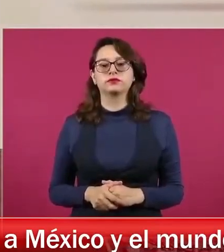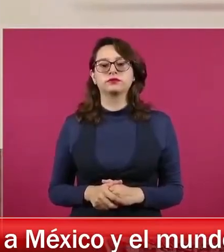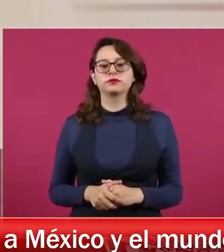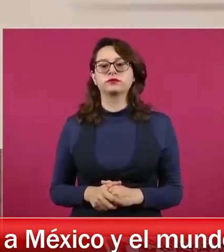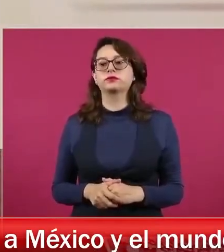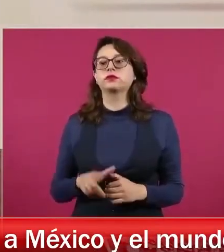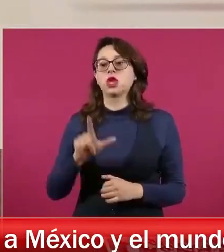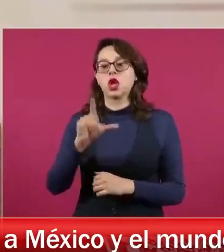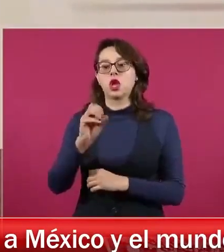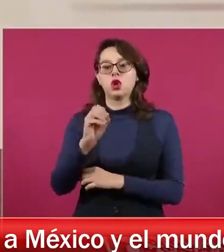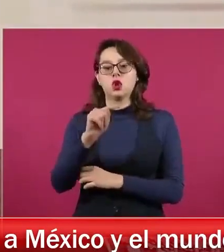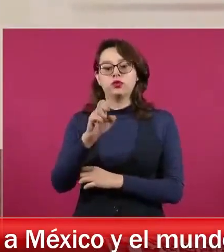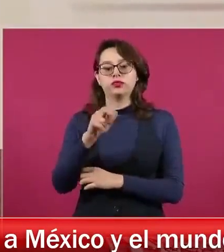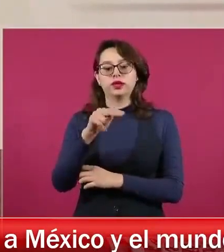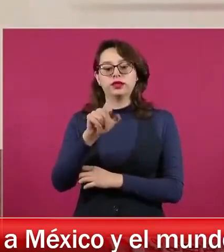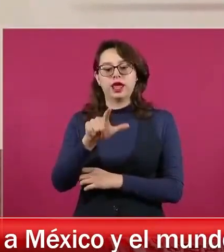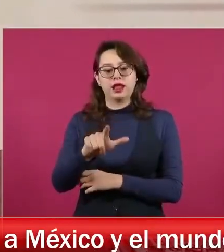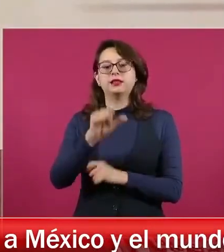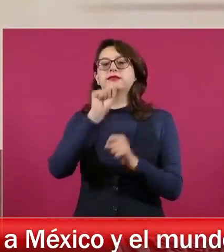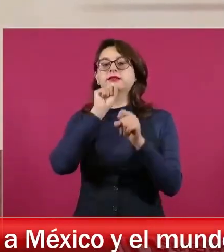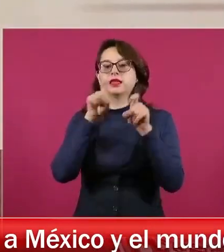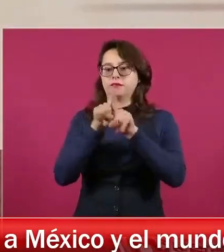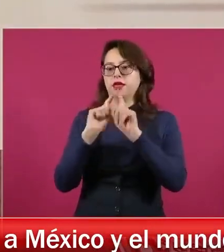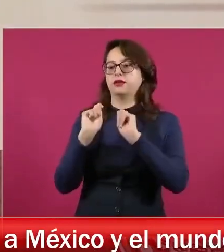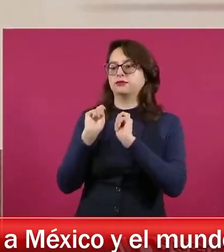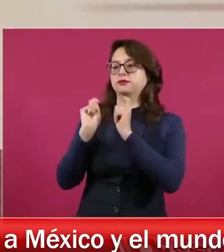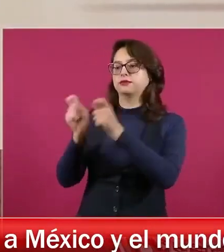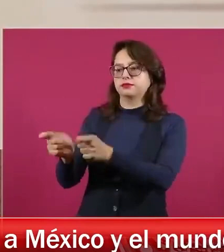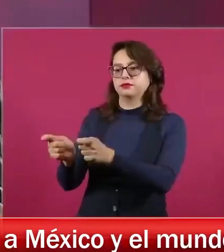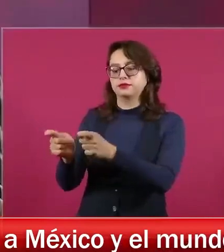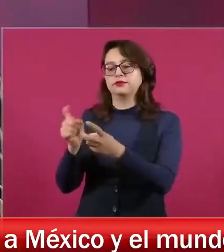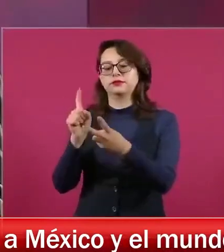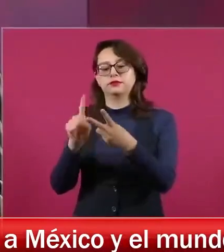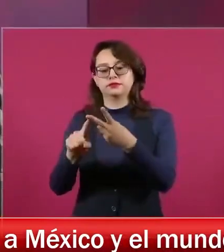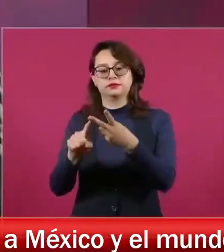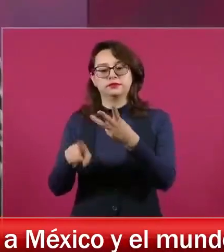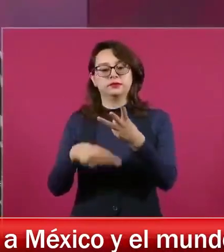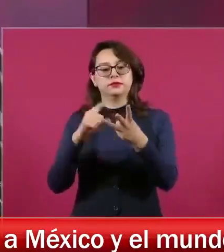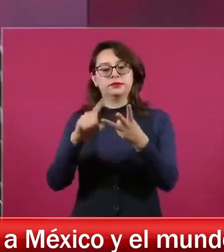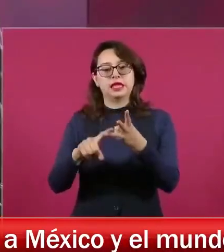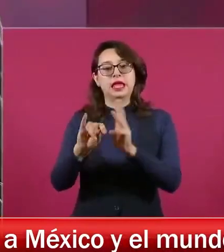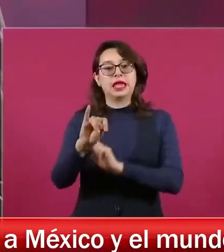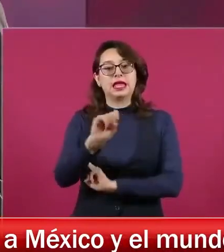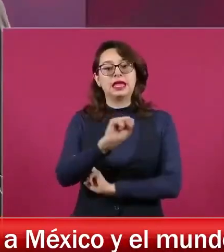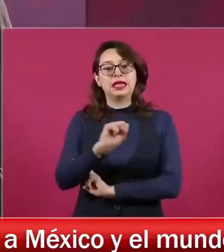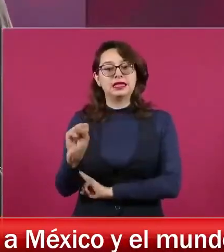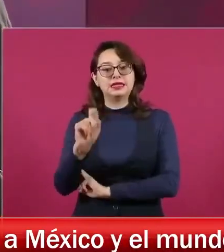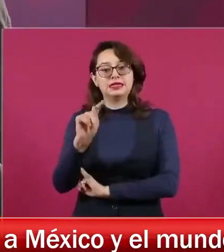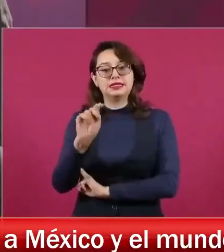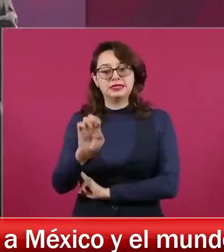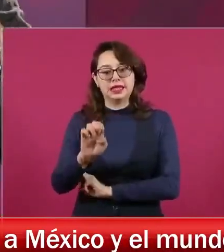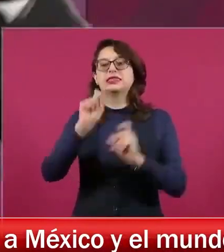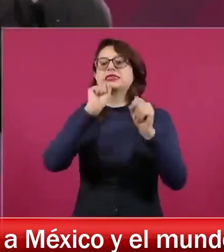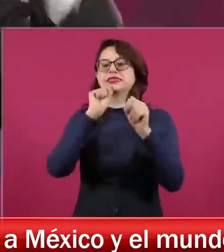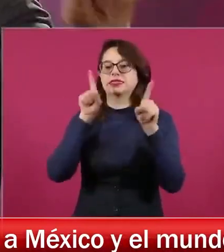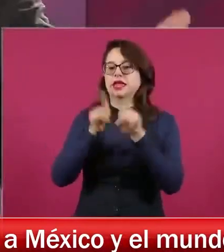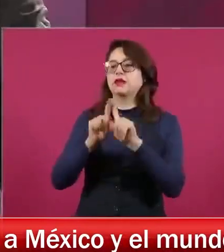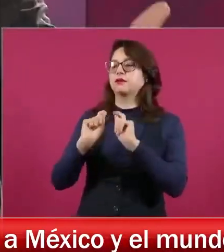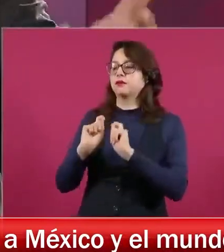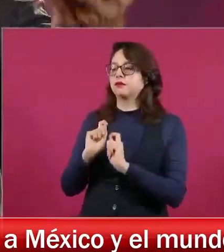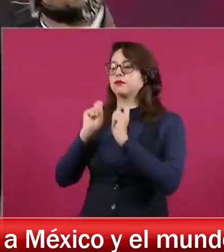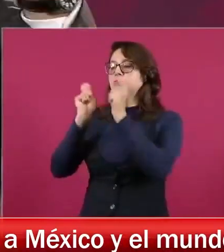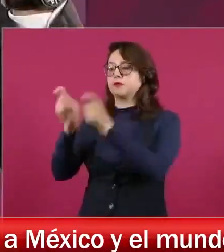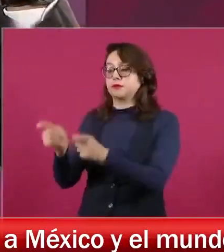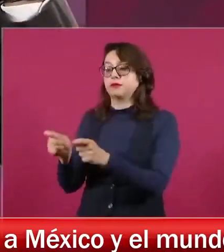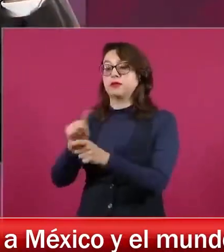y le entregan el ISSSTE que ella a su vez se